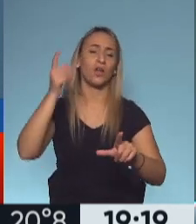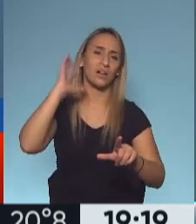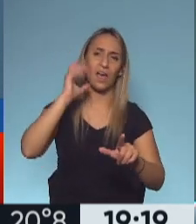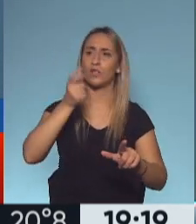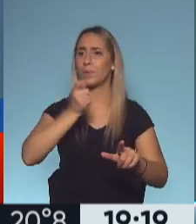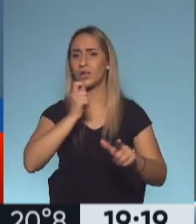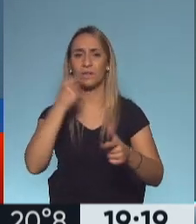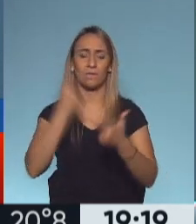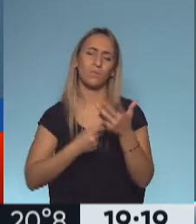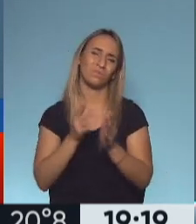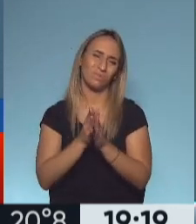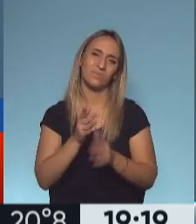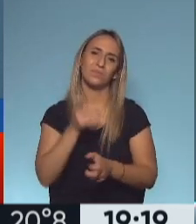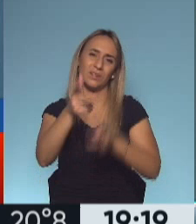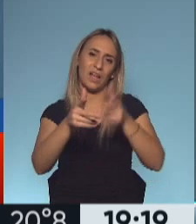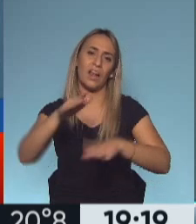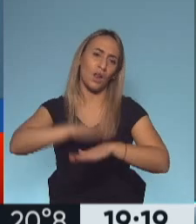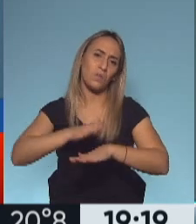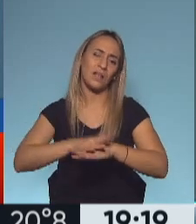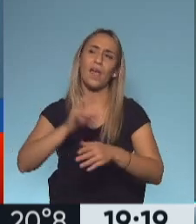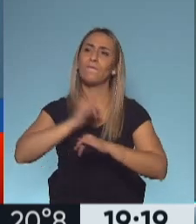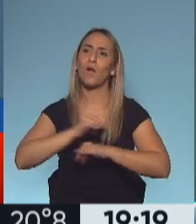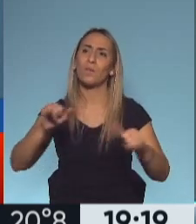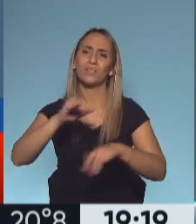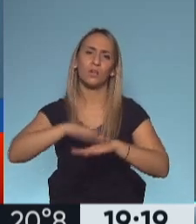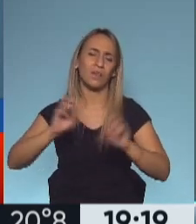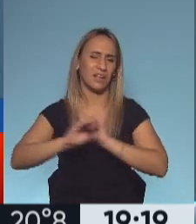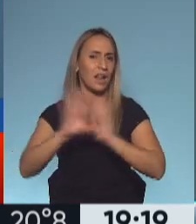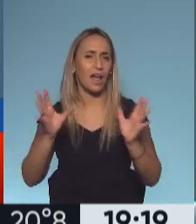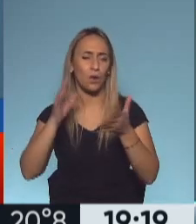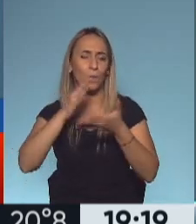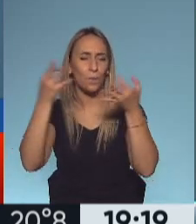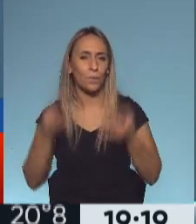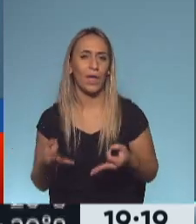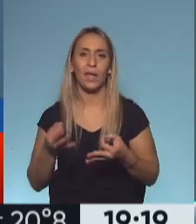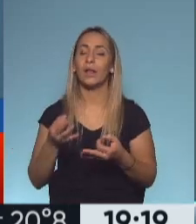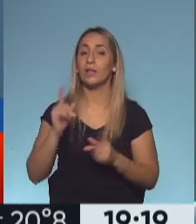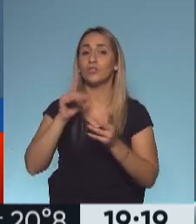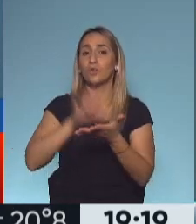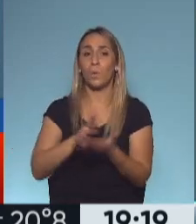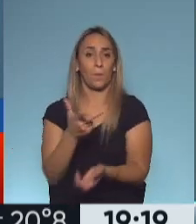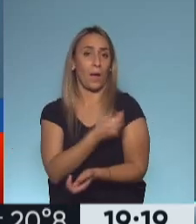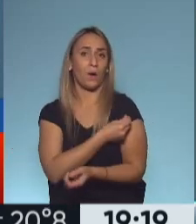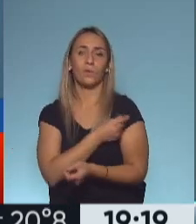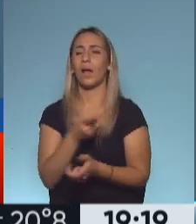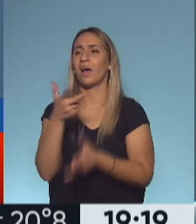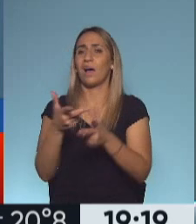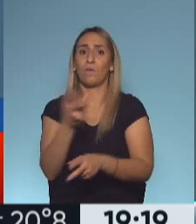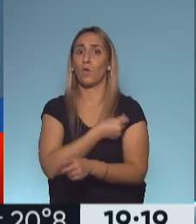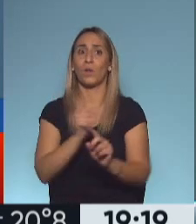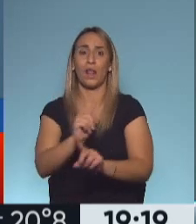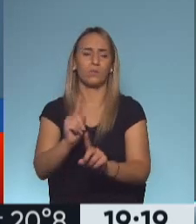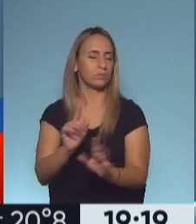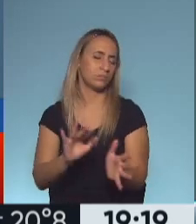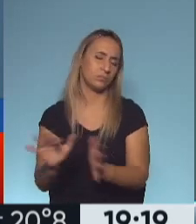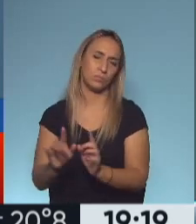responsabilidad en la información, no desinformar con respecto a la vacunación, no desalentar de ninguna manera la vacunación. Y el tercer mensaje, el que